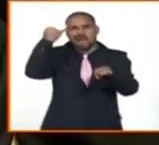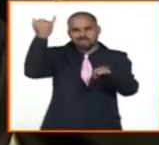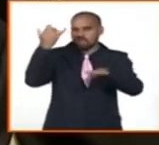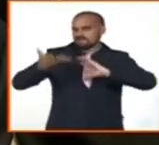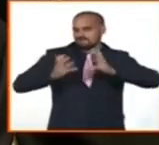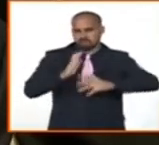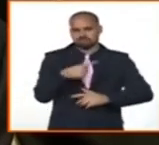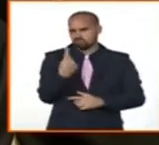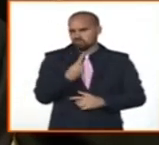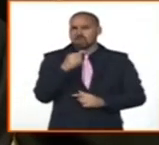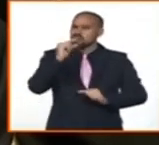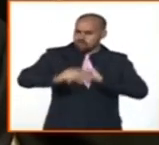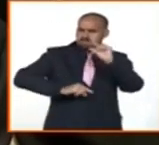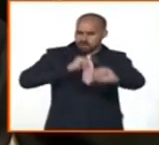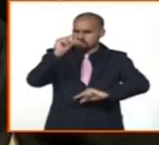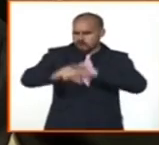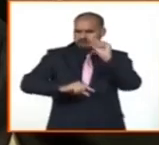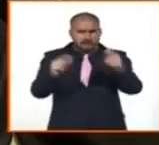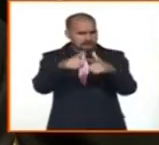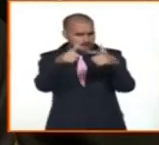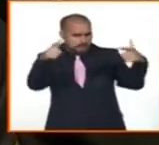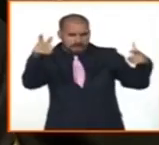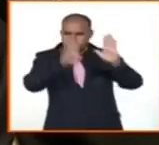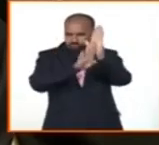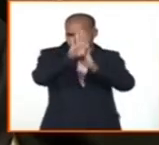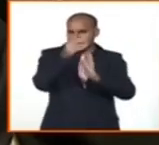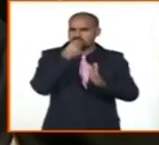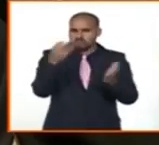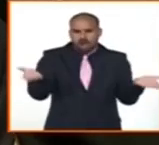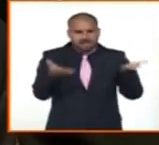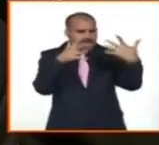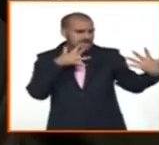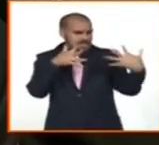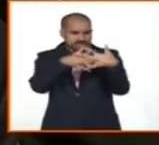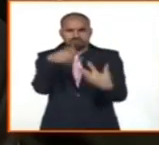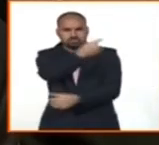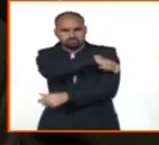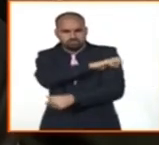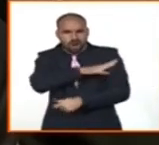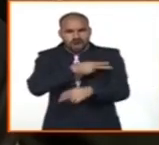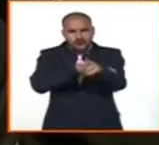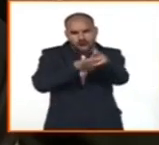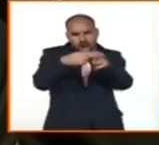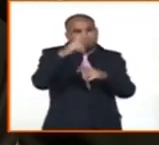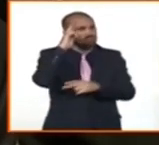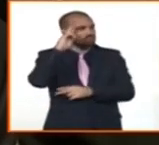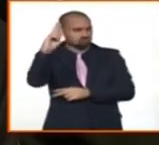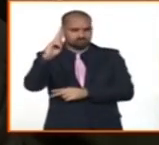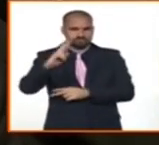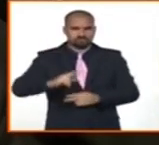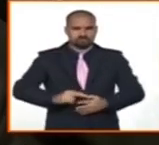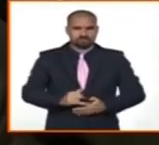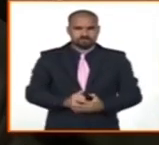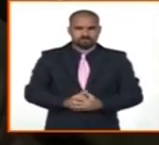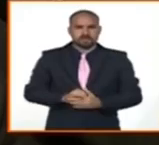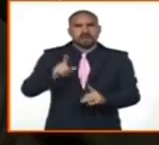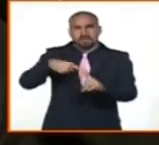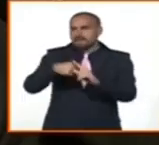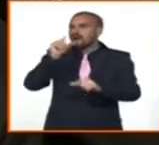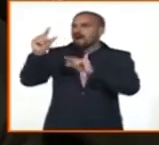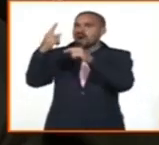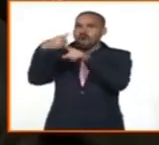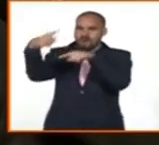estaremos enriqueciendo siempre con nuestro pueblo, con nuestra historia y con nuestros amigos solidarios del mundo como